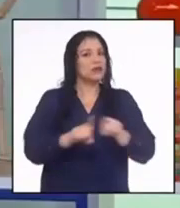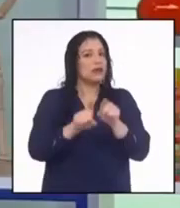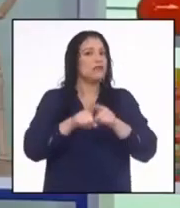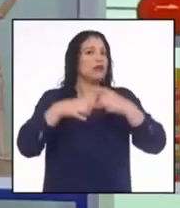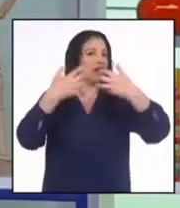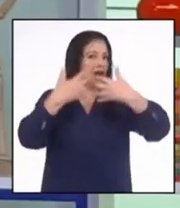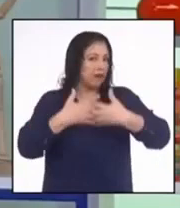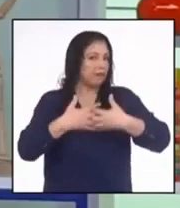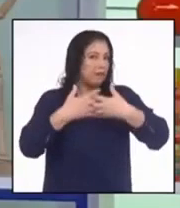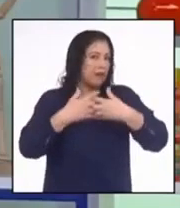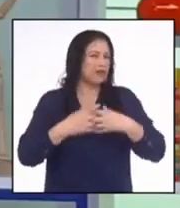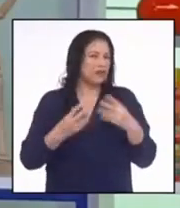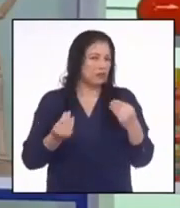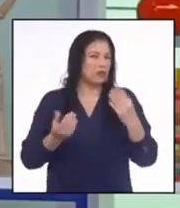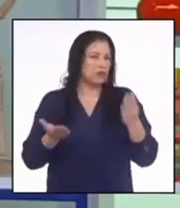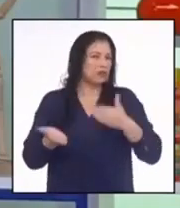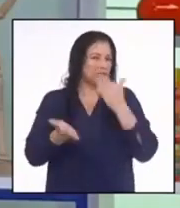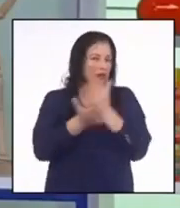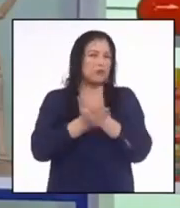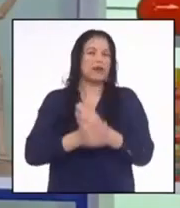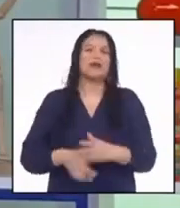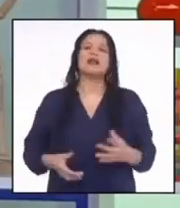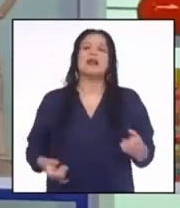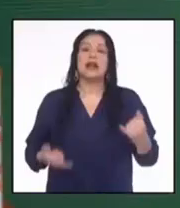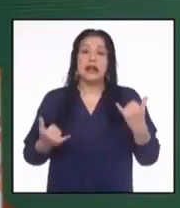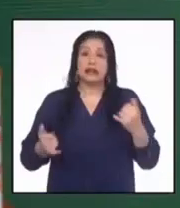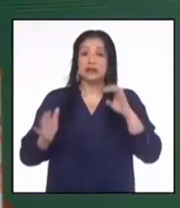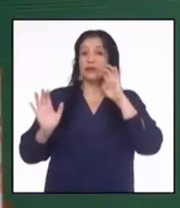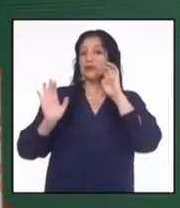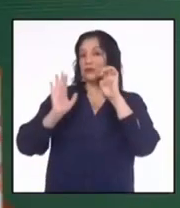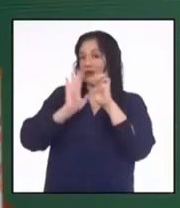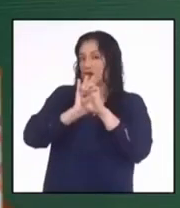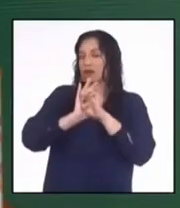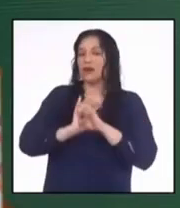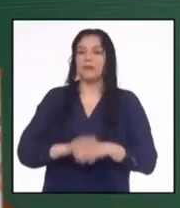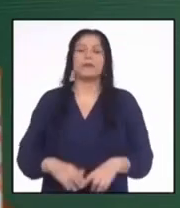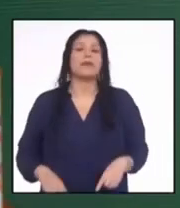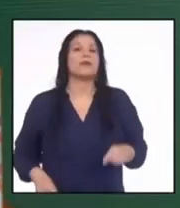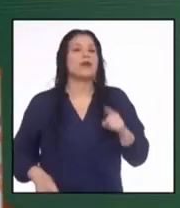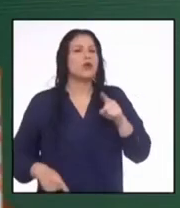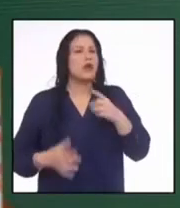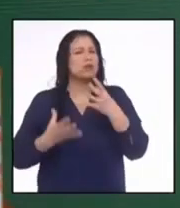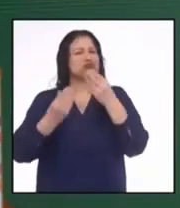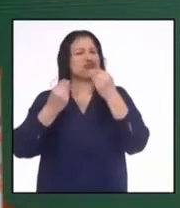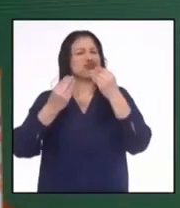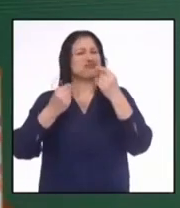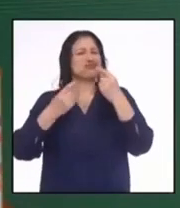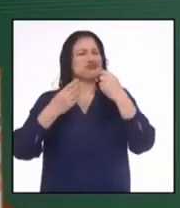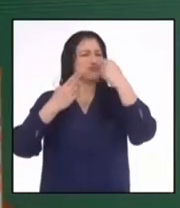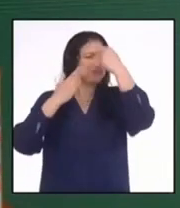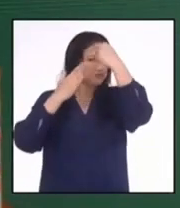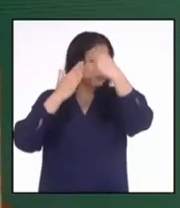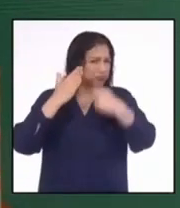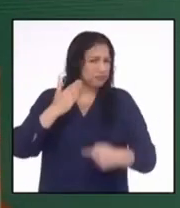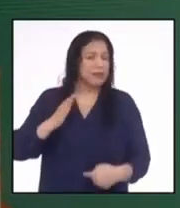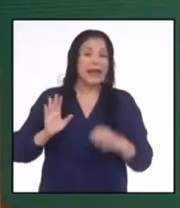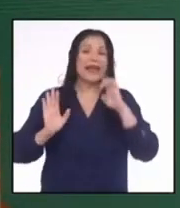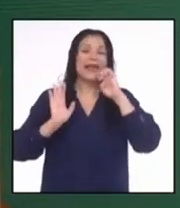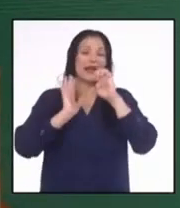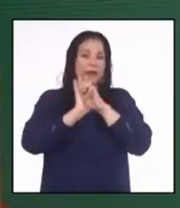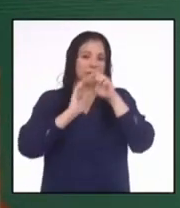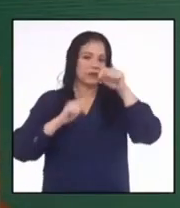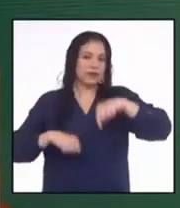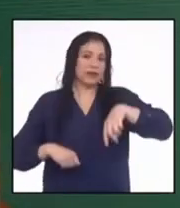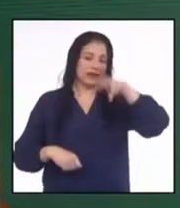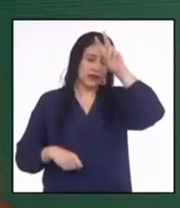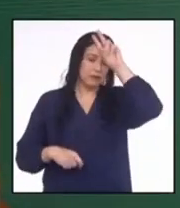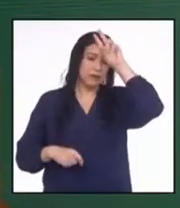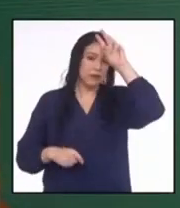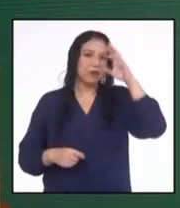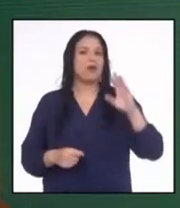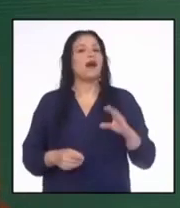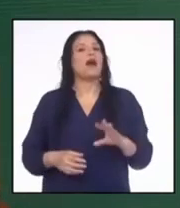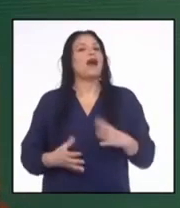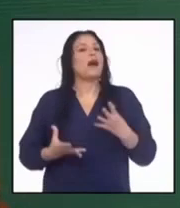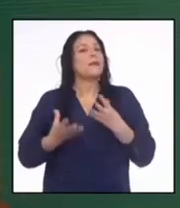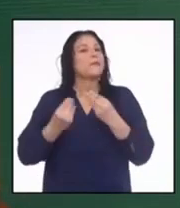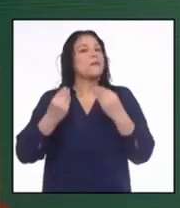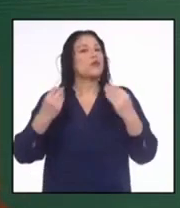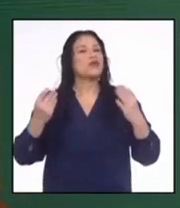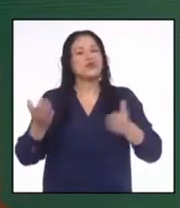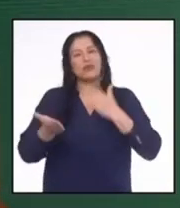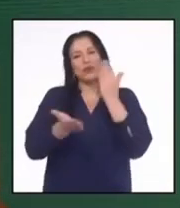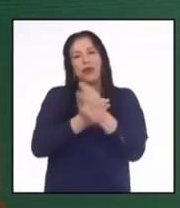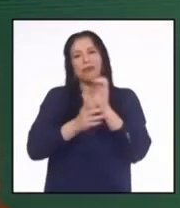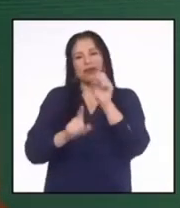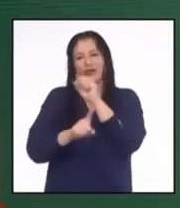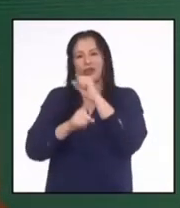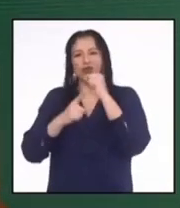empresas. Bueno, este parece un ejemplo. Es uno de los muchos que hay en diversas partes del país. Existen conflictos